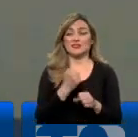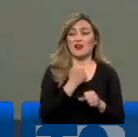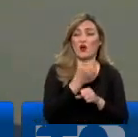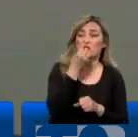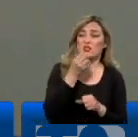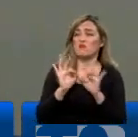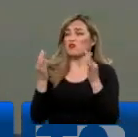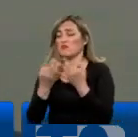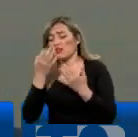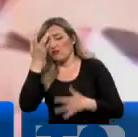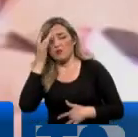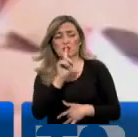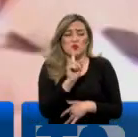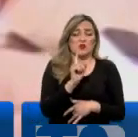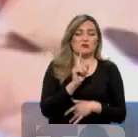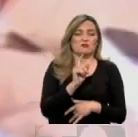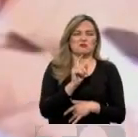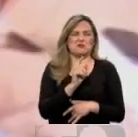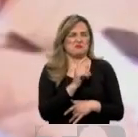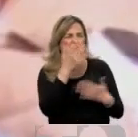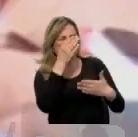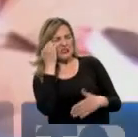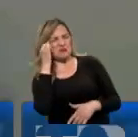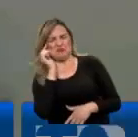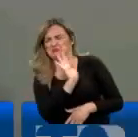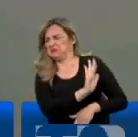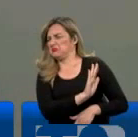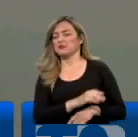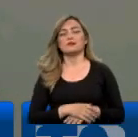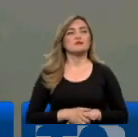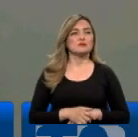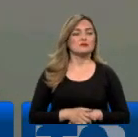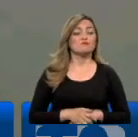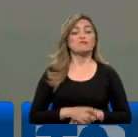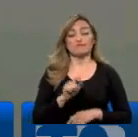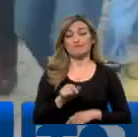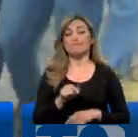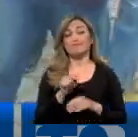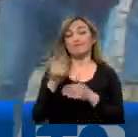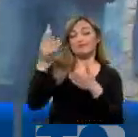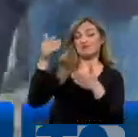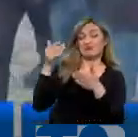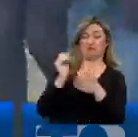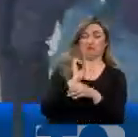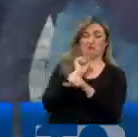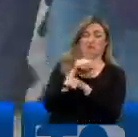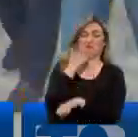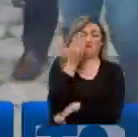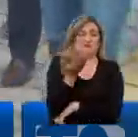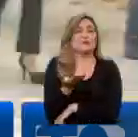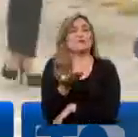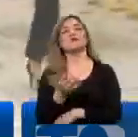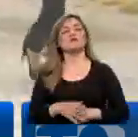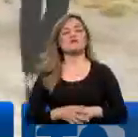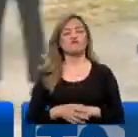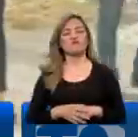a la casa, de no enfermarse. Ambos hablan de la necesidad de convencer a un electorado que mira a la política con apatía, pues tienen